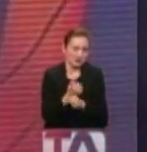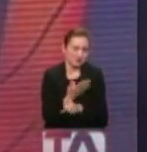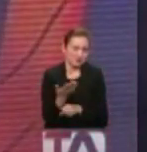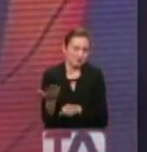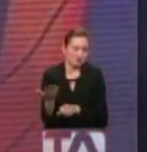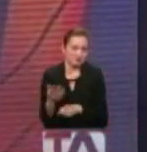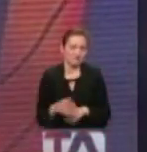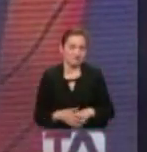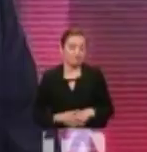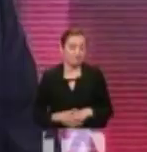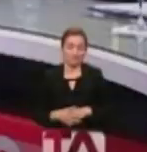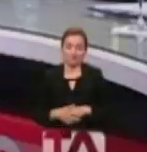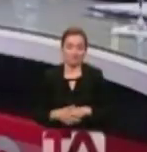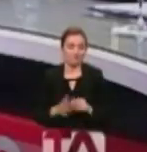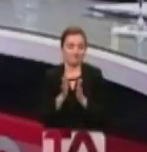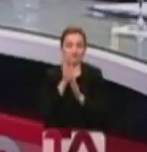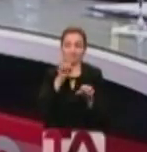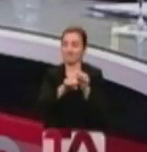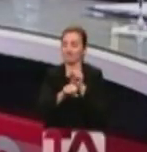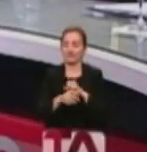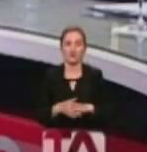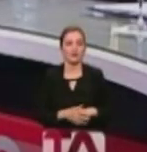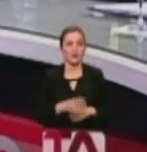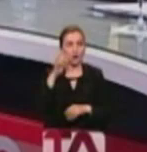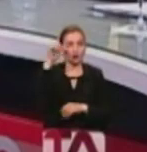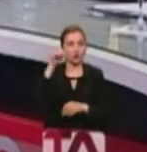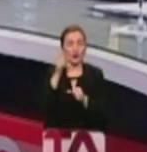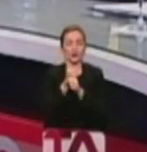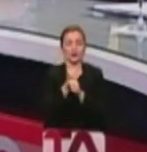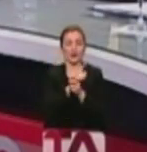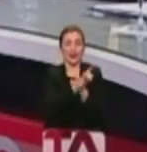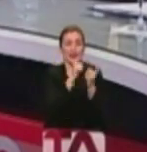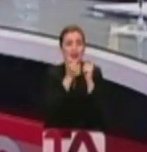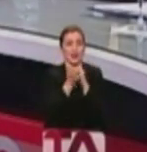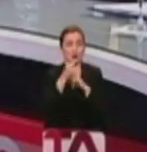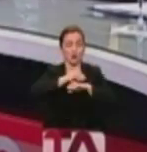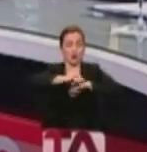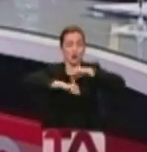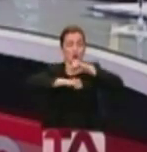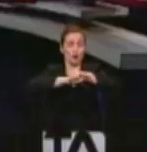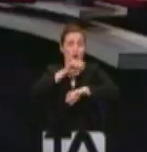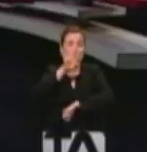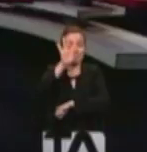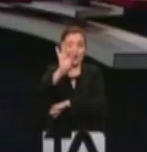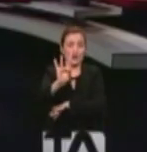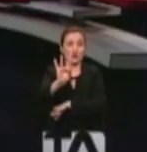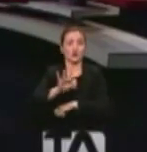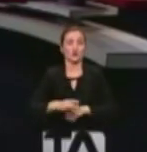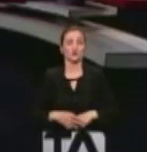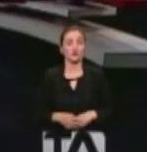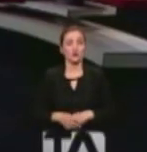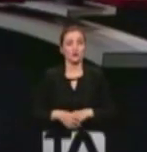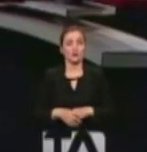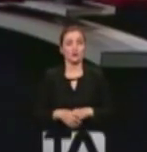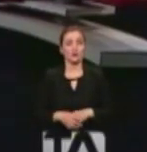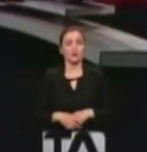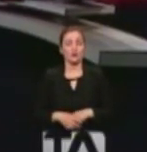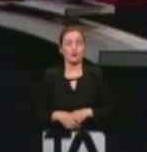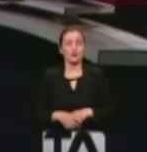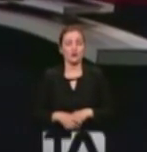es evidente que no le hace bien. El gobierno ha hecho 48 modificaciones a la estructura del Ejecutivo. Entonces, me parece que el